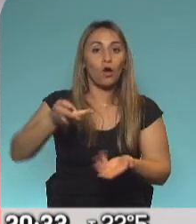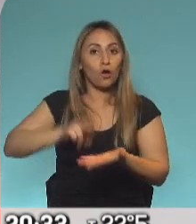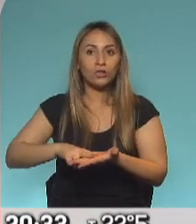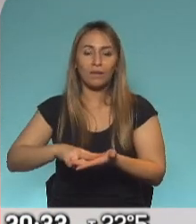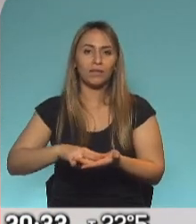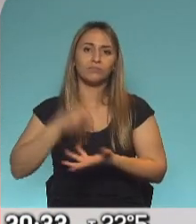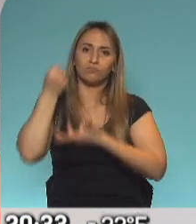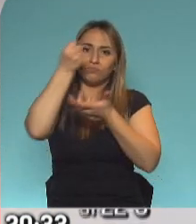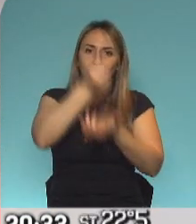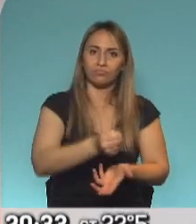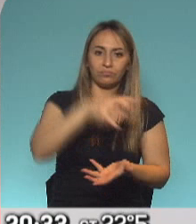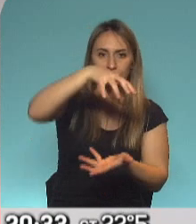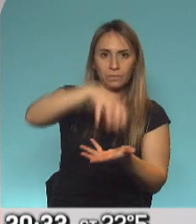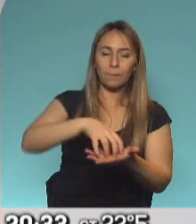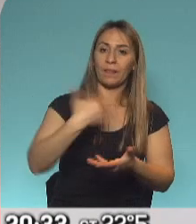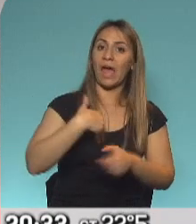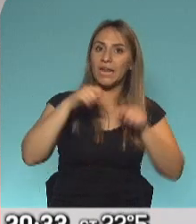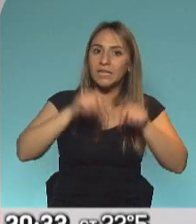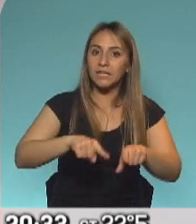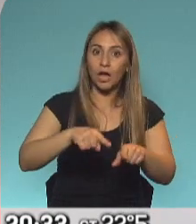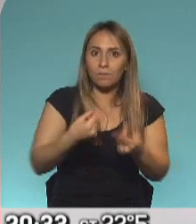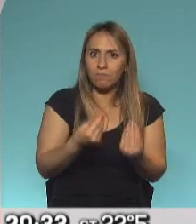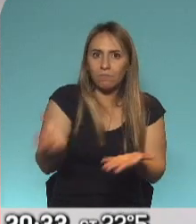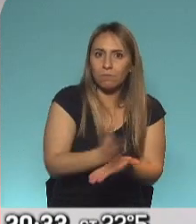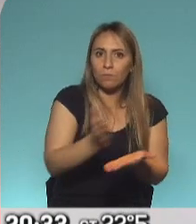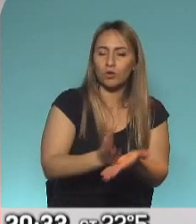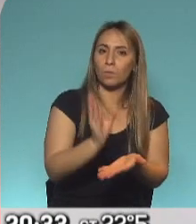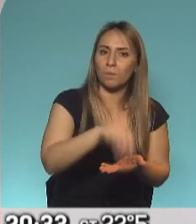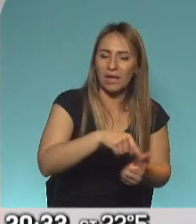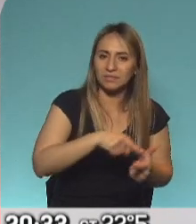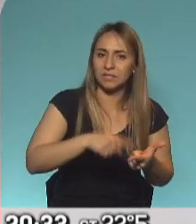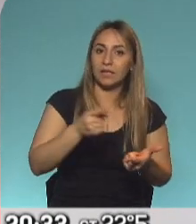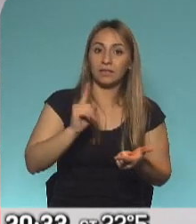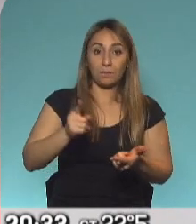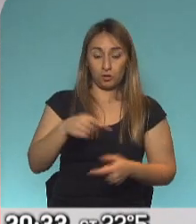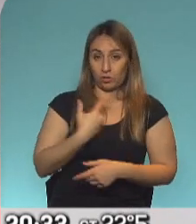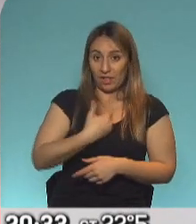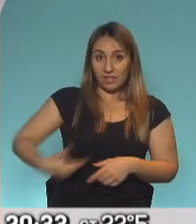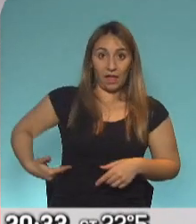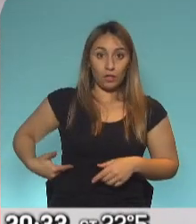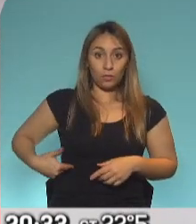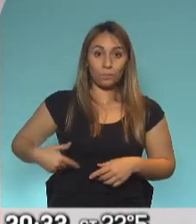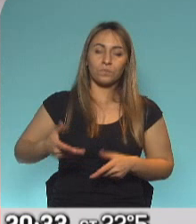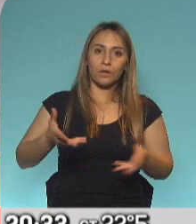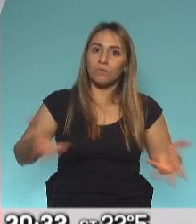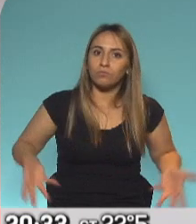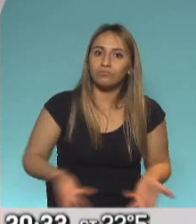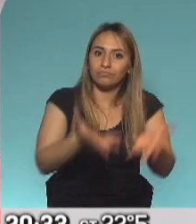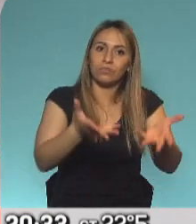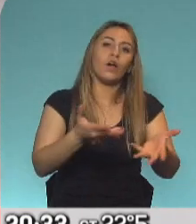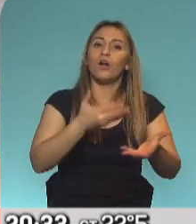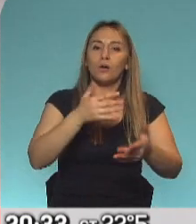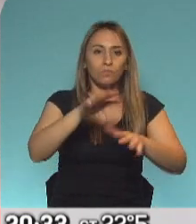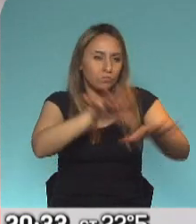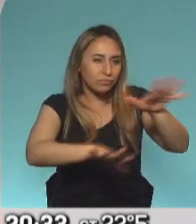país para generar más líneas de producción, donde hemos nosotros, incluso desde el Estado, lanzado la construcción del nuevo